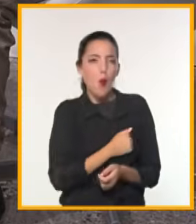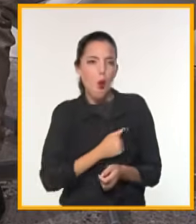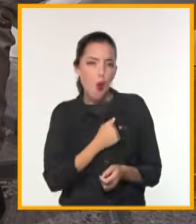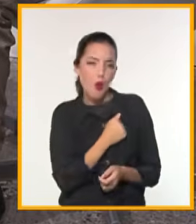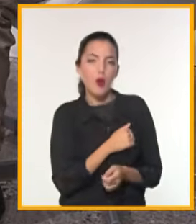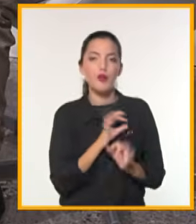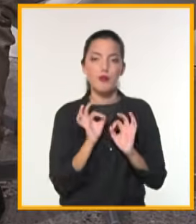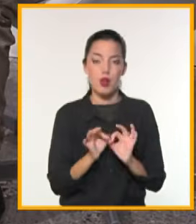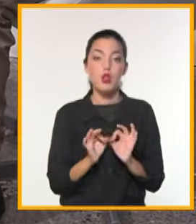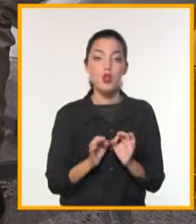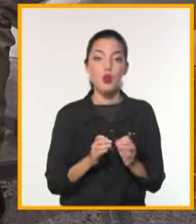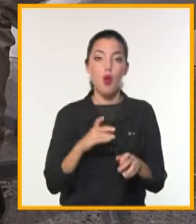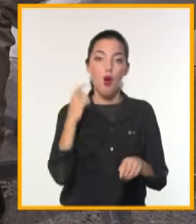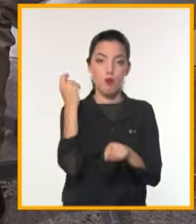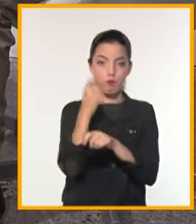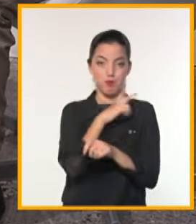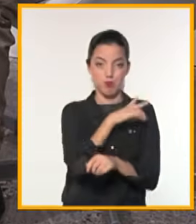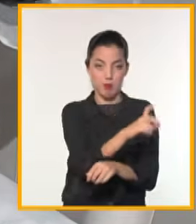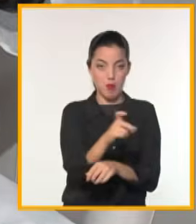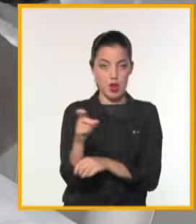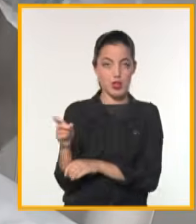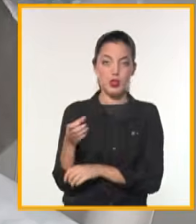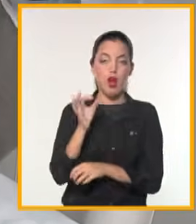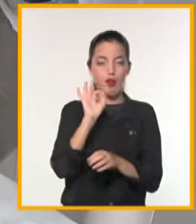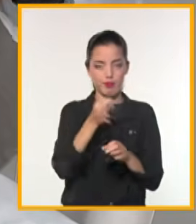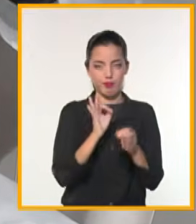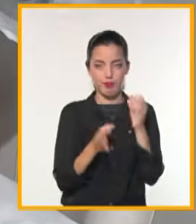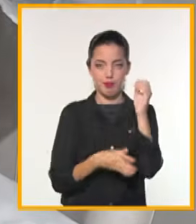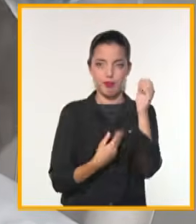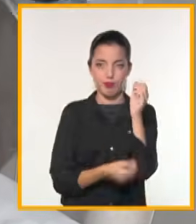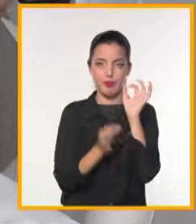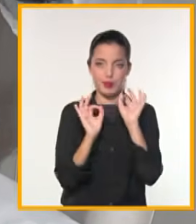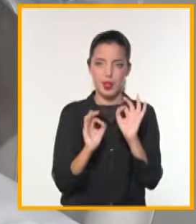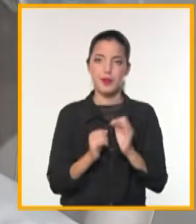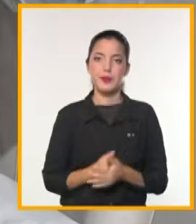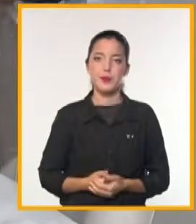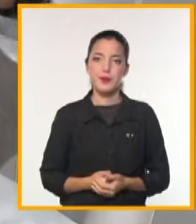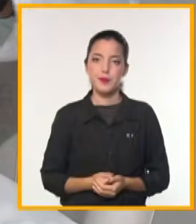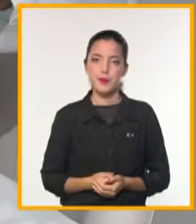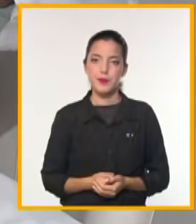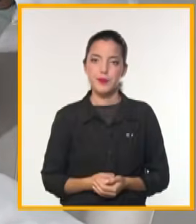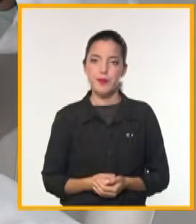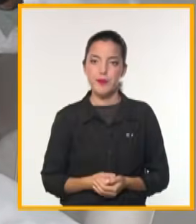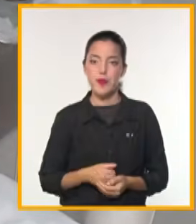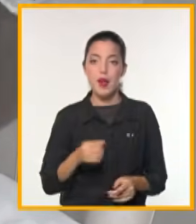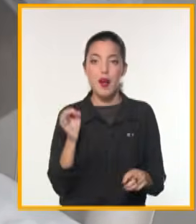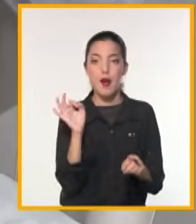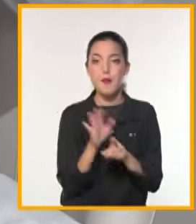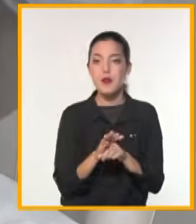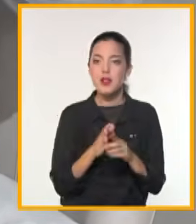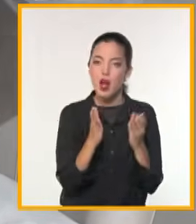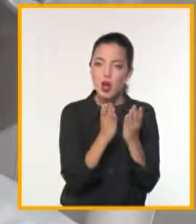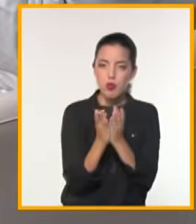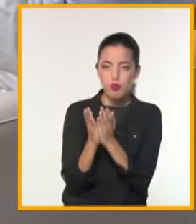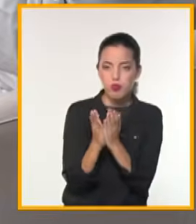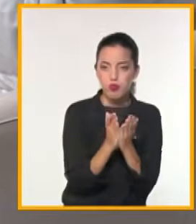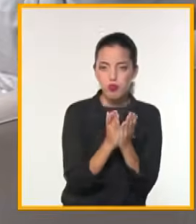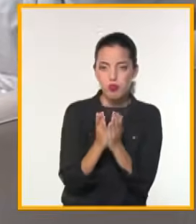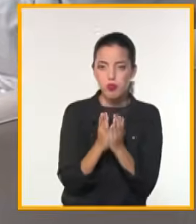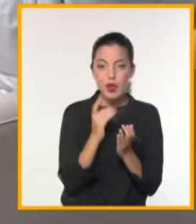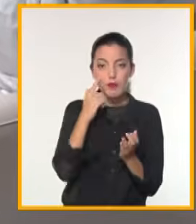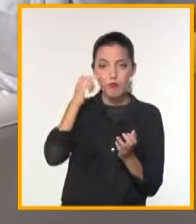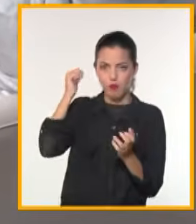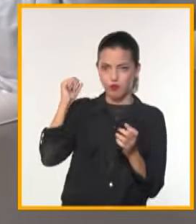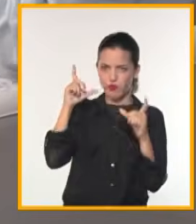lo que es el primer grado, que tú sabes cuando uno tiene que empezar a leer y toda serie de cuestiones. Ahí, ¿Esta foto cuál es?